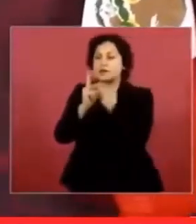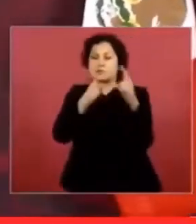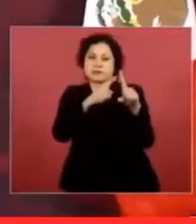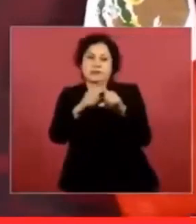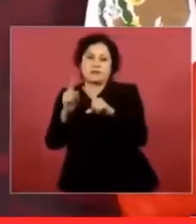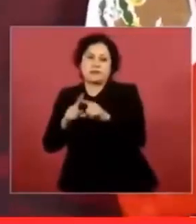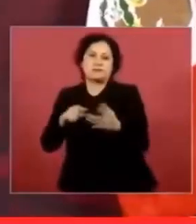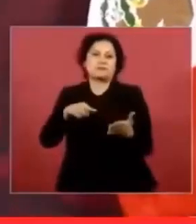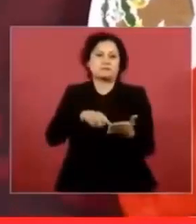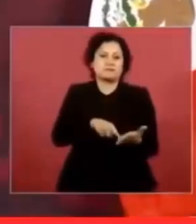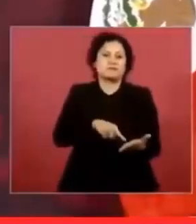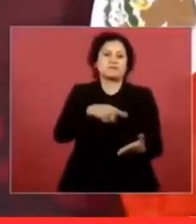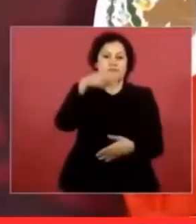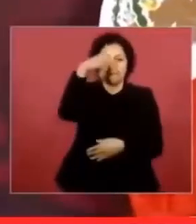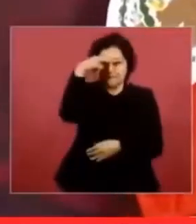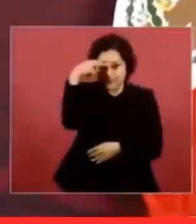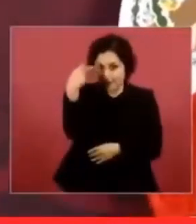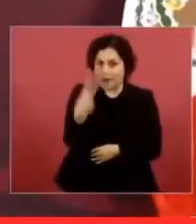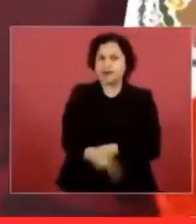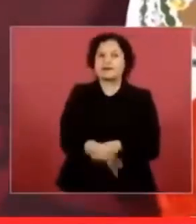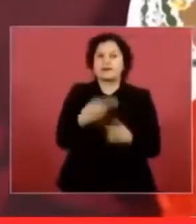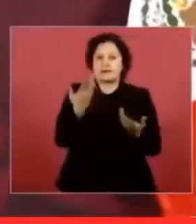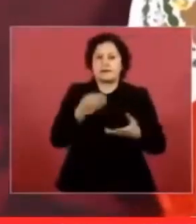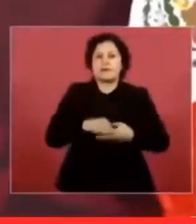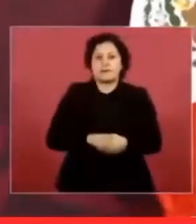En otros países van hasta